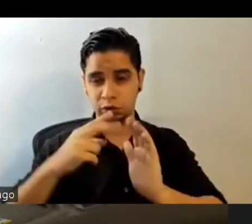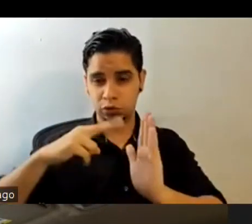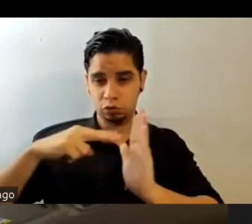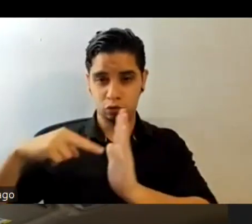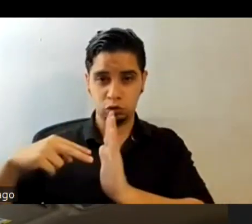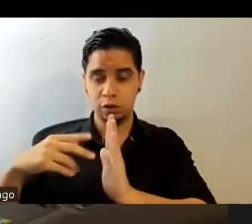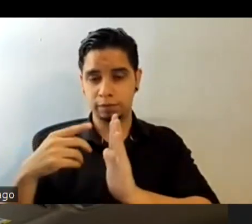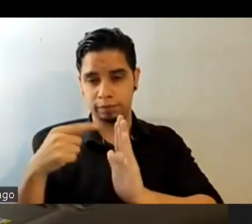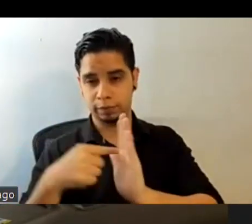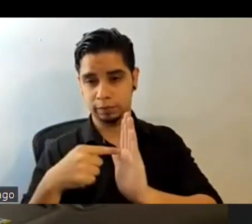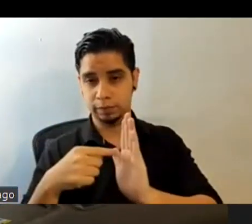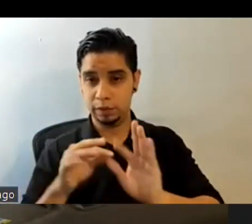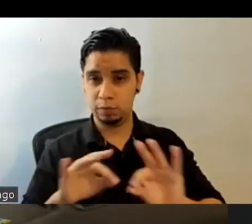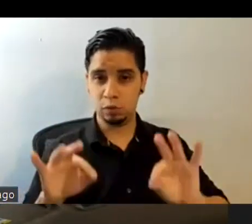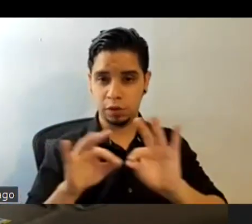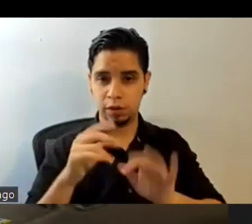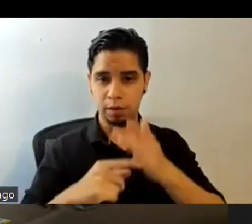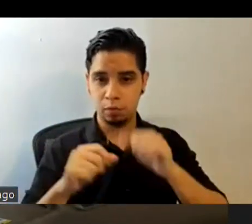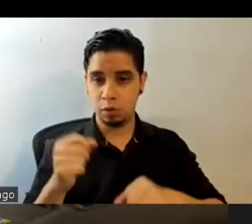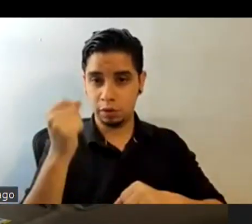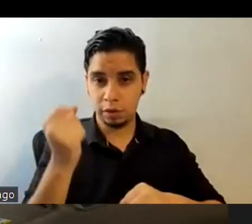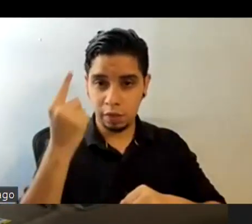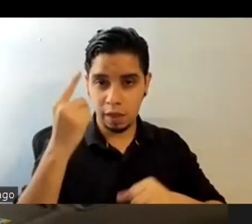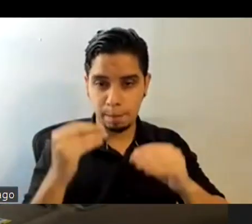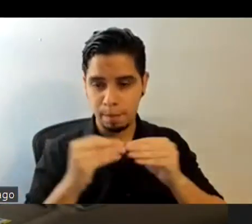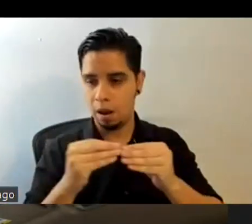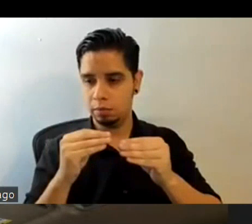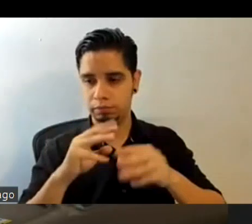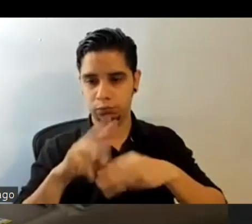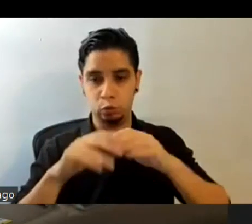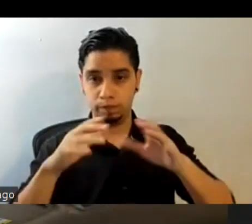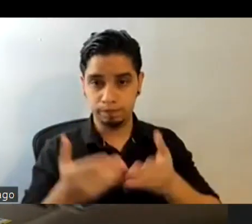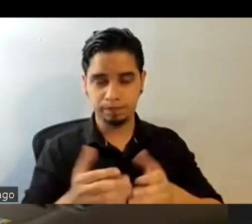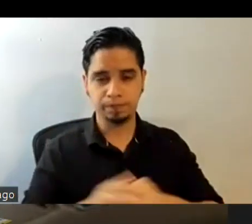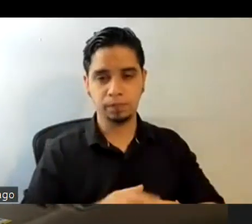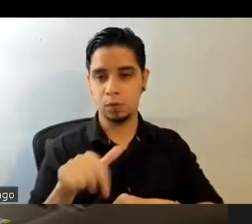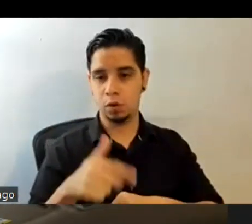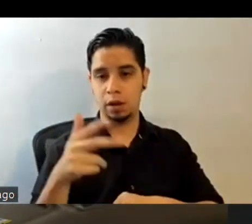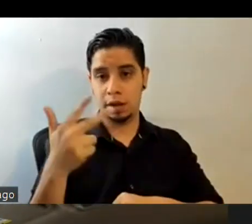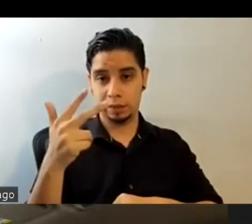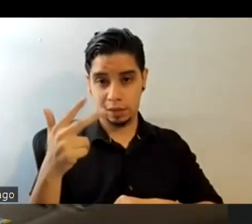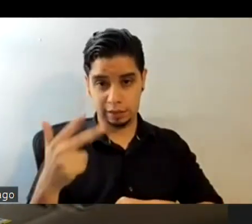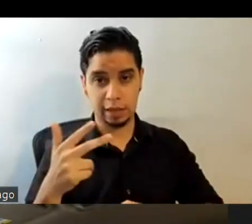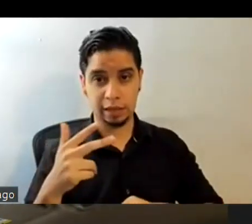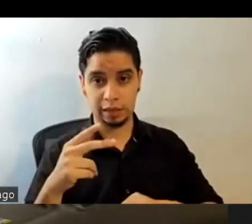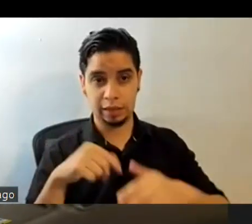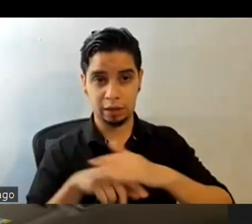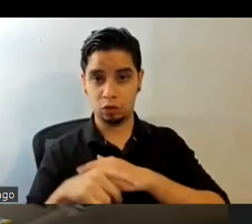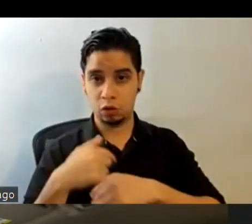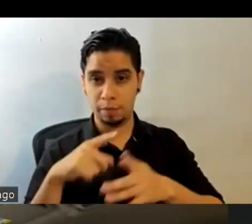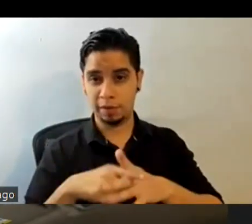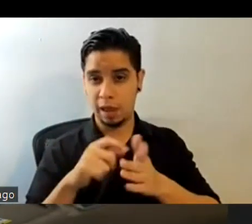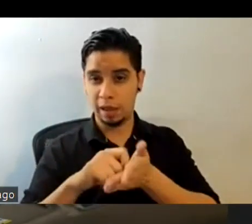eso de que pude entender mejor mi entorno. Y ahí en 3er grado empecé a escribir libros. Yo tenía